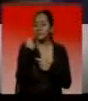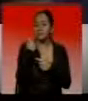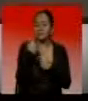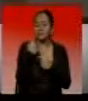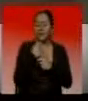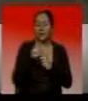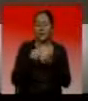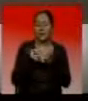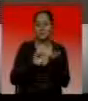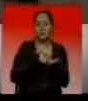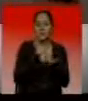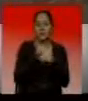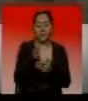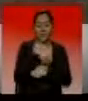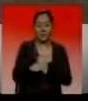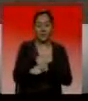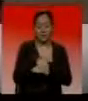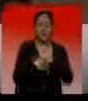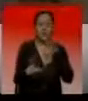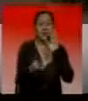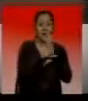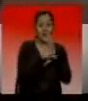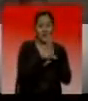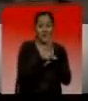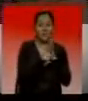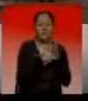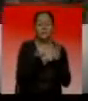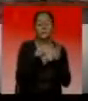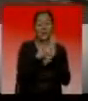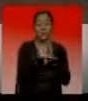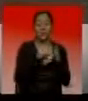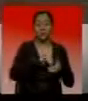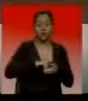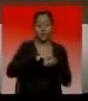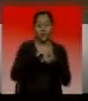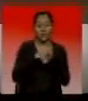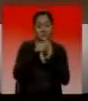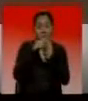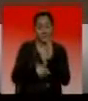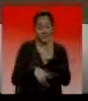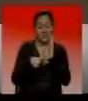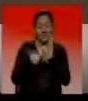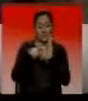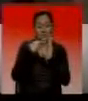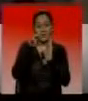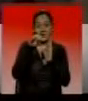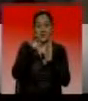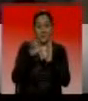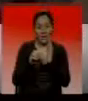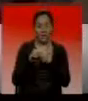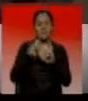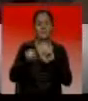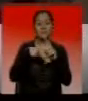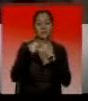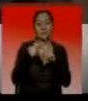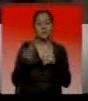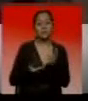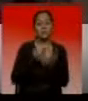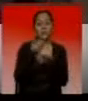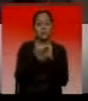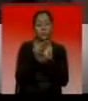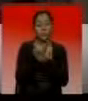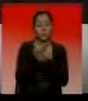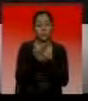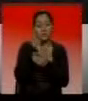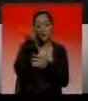el análisis de la Ley Solidaria y Corresponsabilidad Ciudadana. La propuesta de CREO para constituir fideicomisos en la etapa de